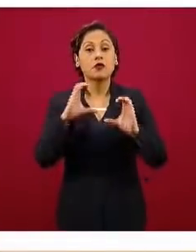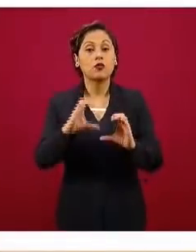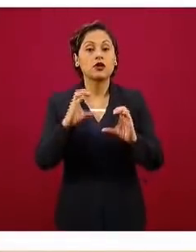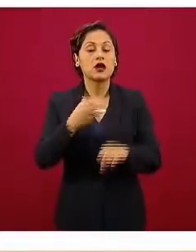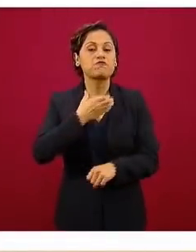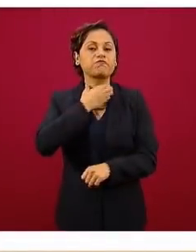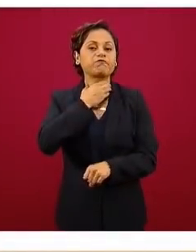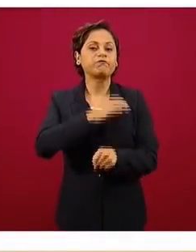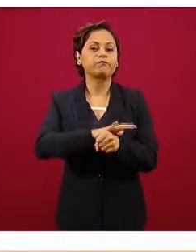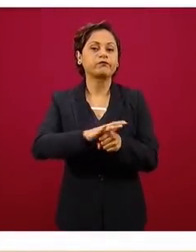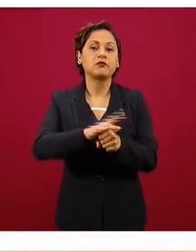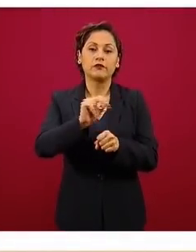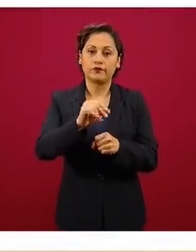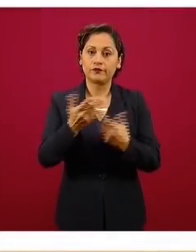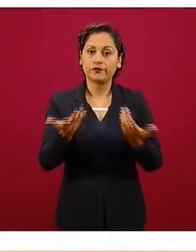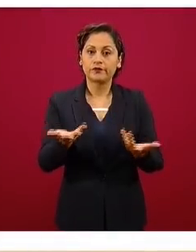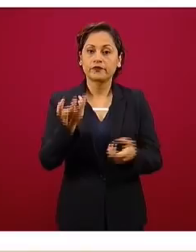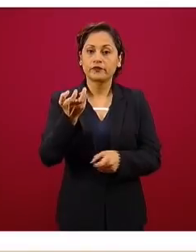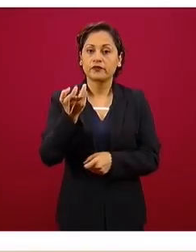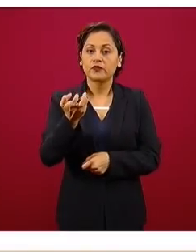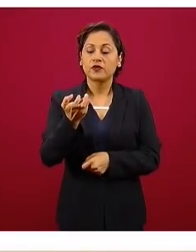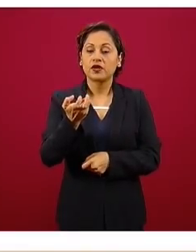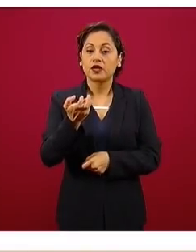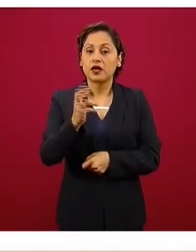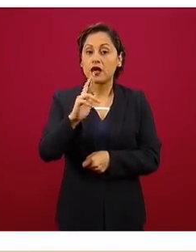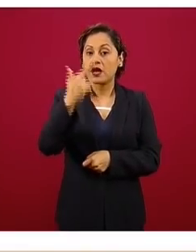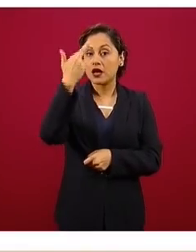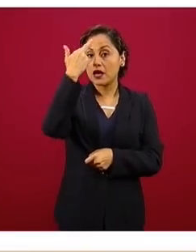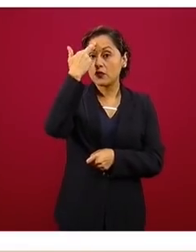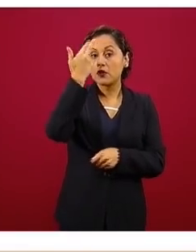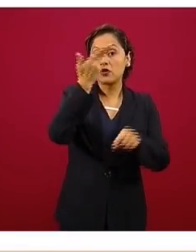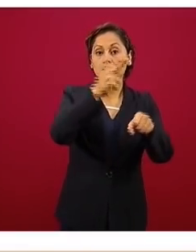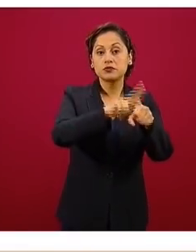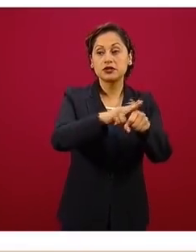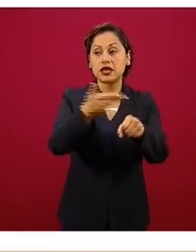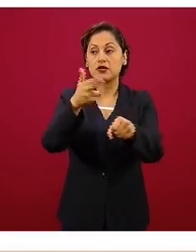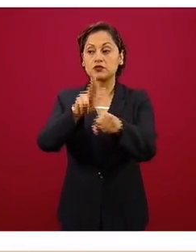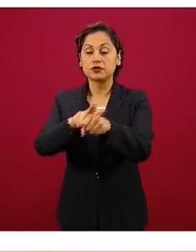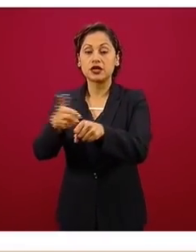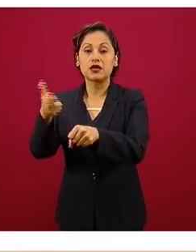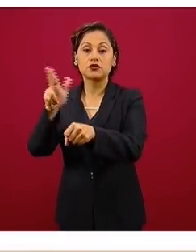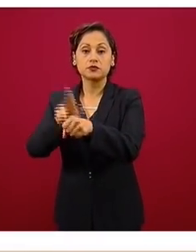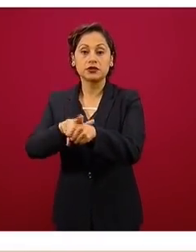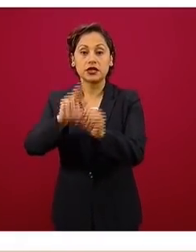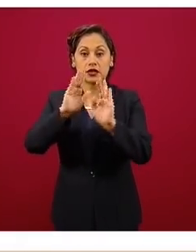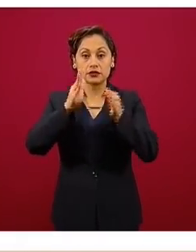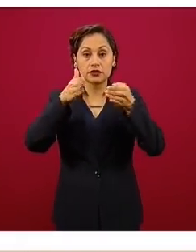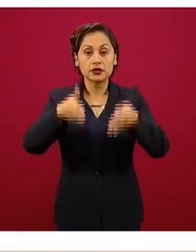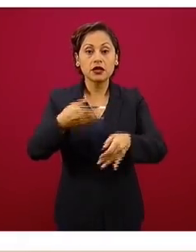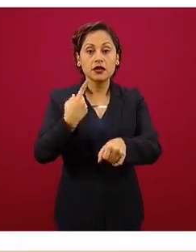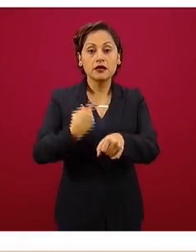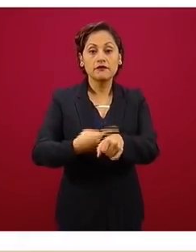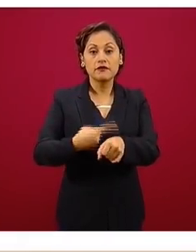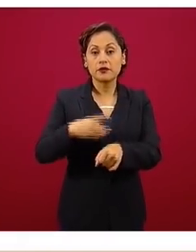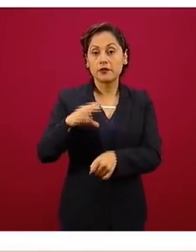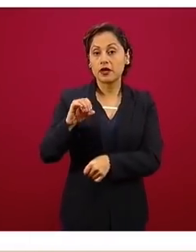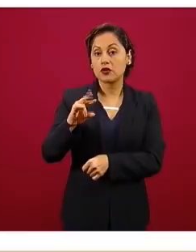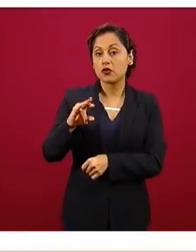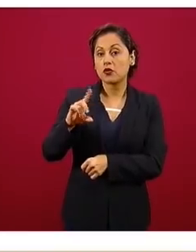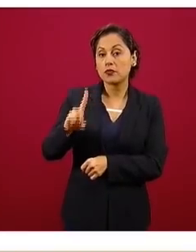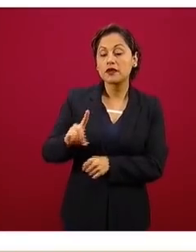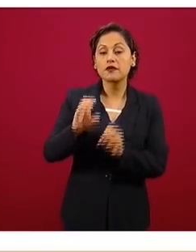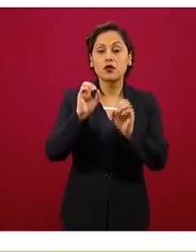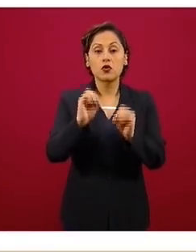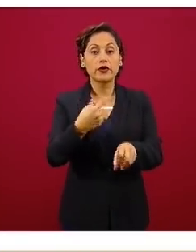y recordarles que hemos ido incrementando la cantidad de hospitales COVID o los hospitales dedicados a infección respiratoria